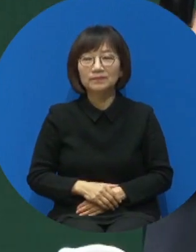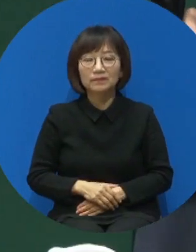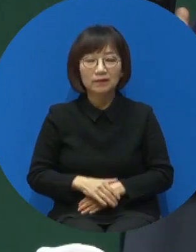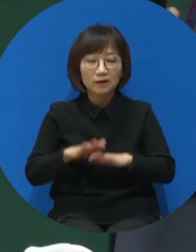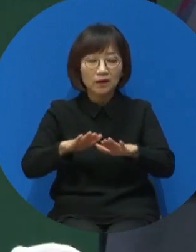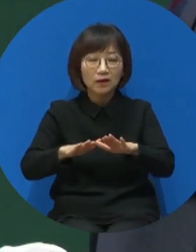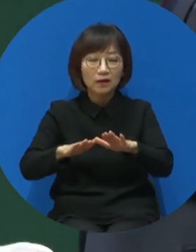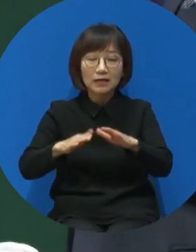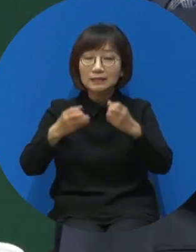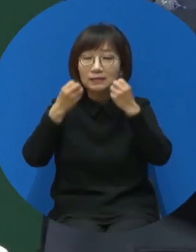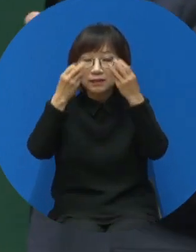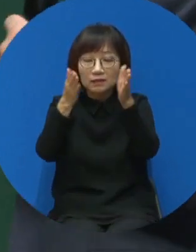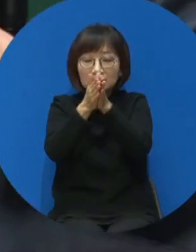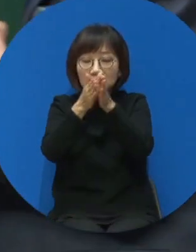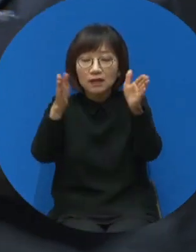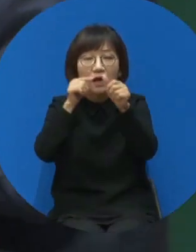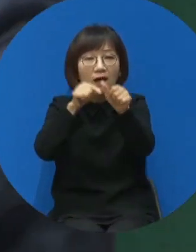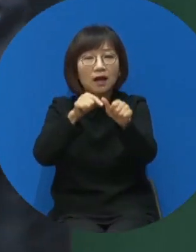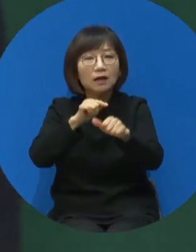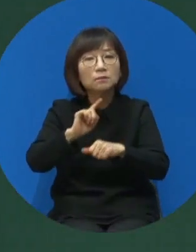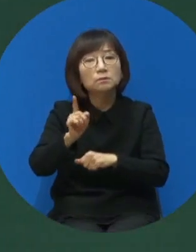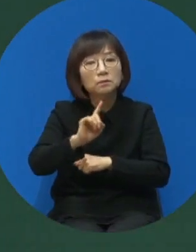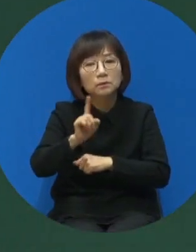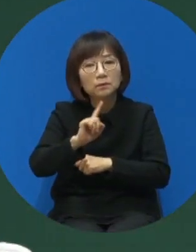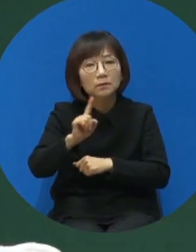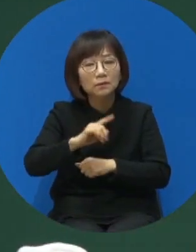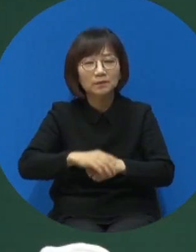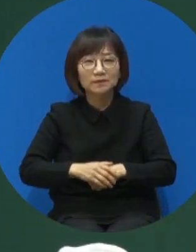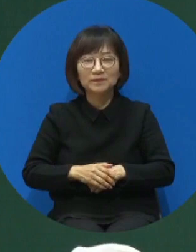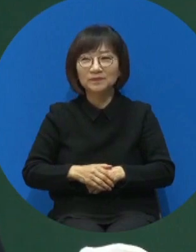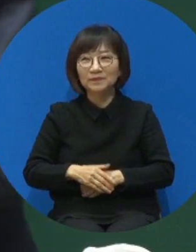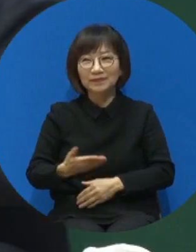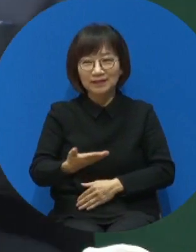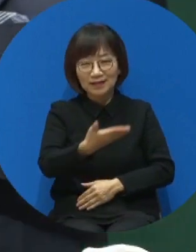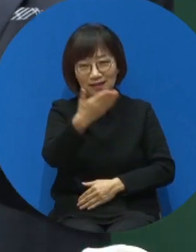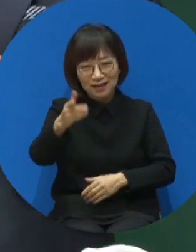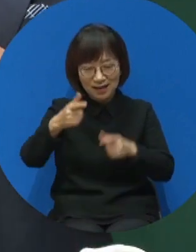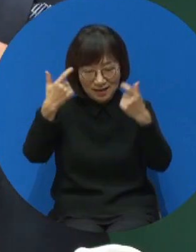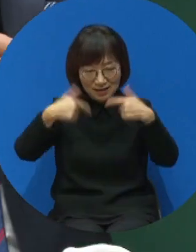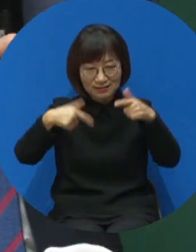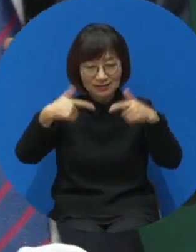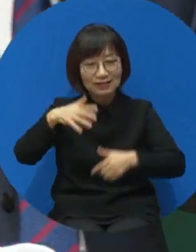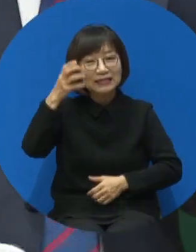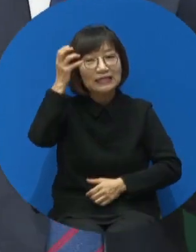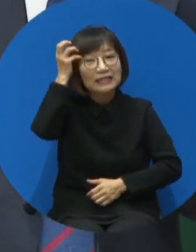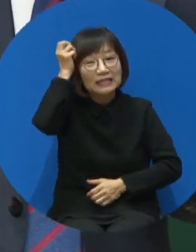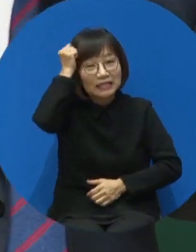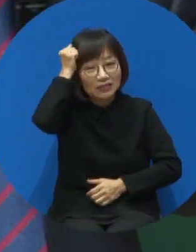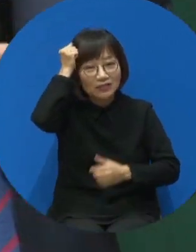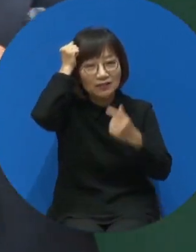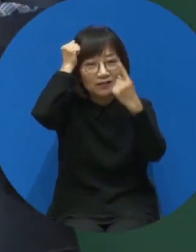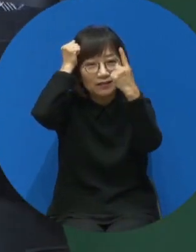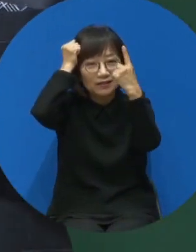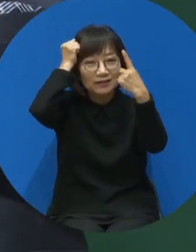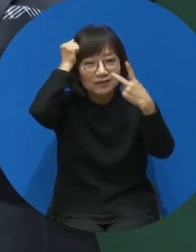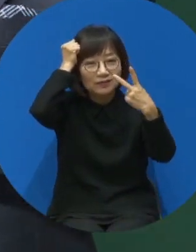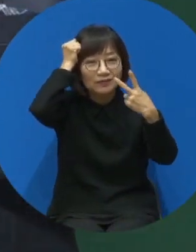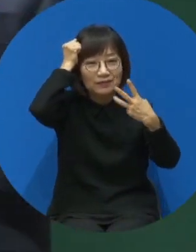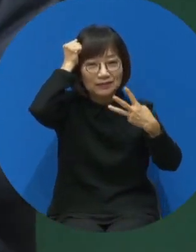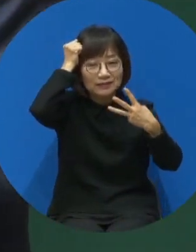orgánica ahora qué es lo que deben de comenzar de una nueva manera hoy nos han querido hacer siempre recuerden esto se limita son tres